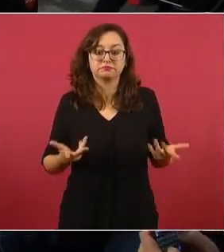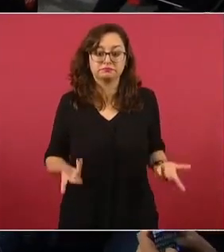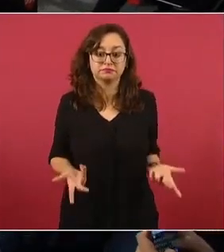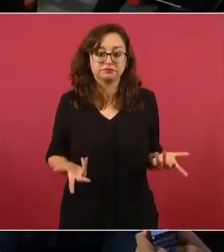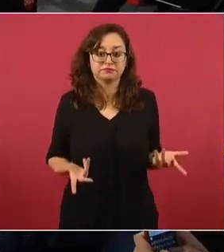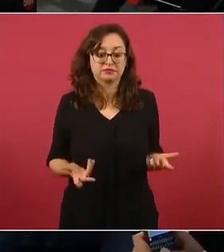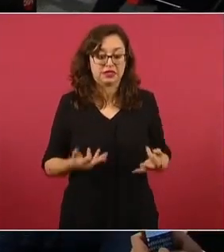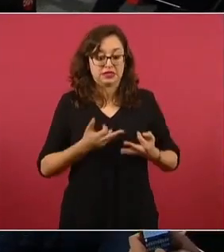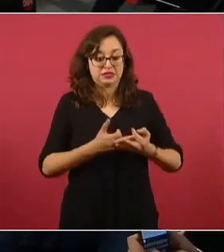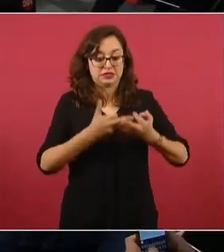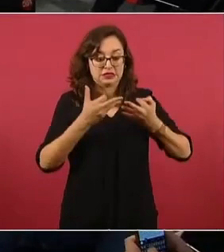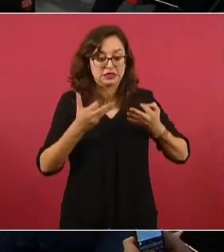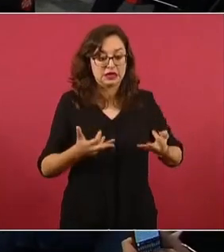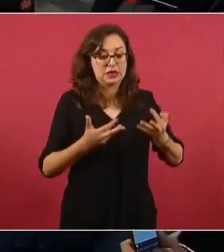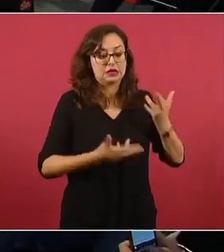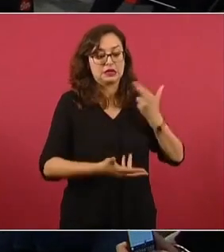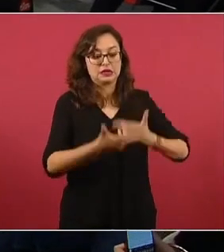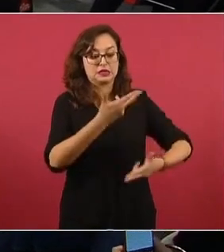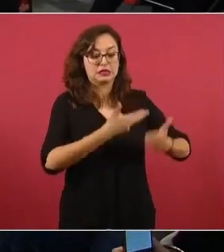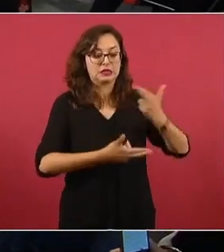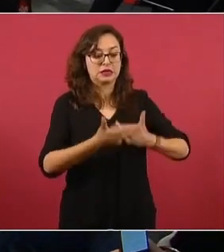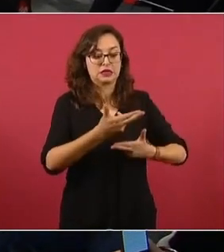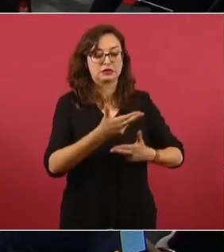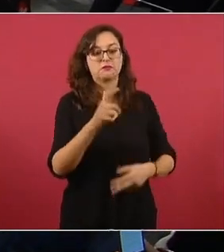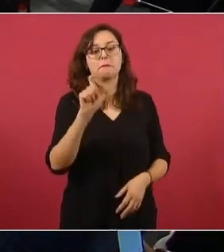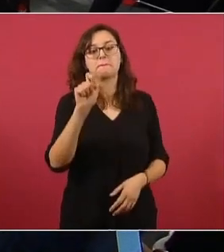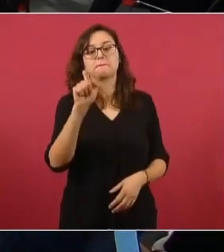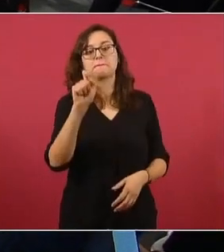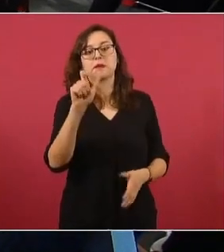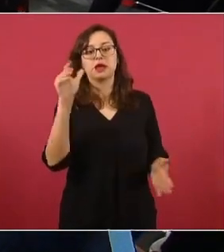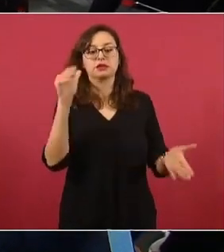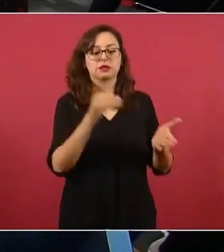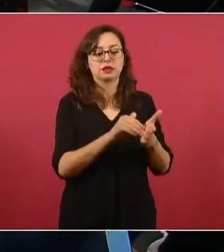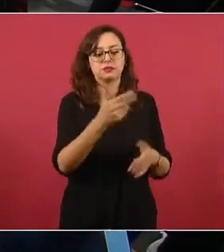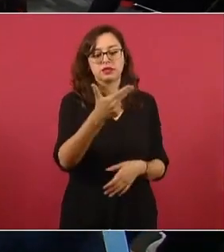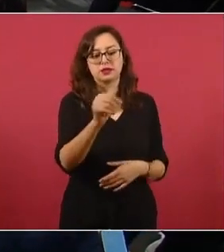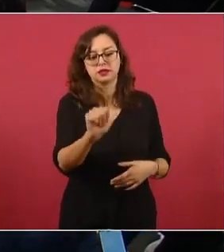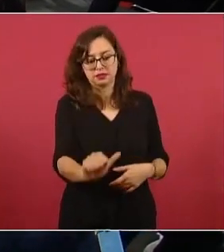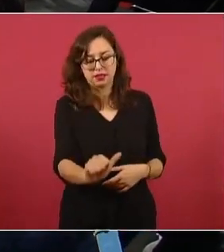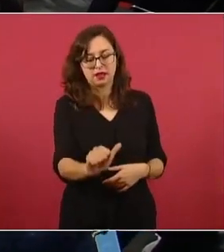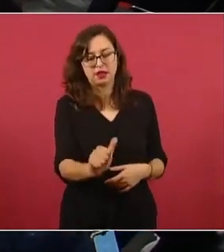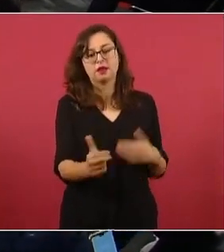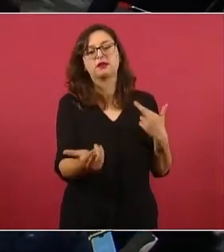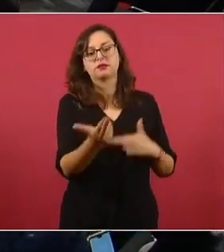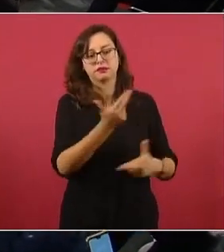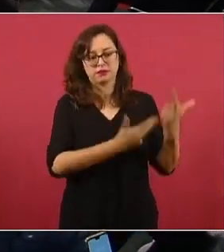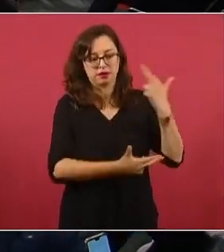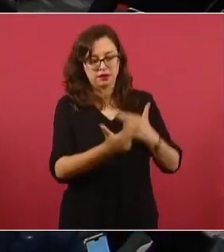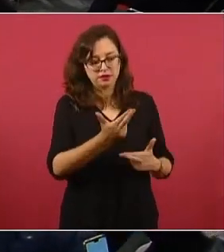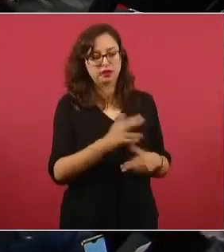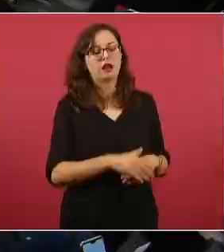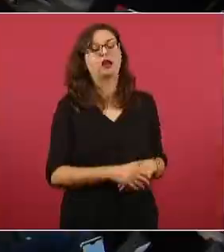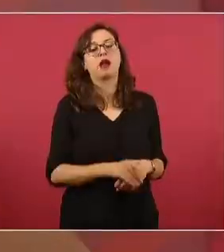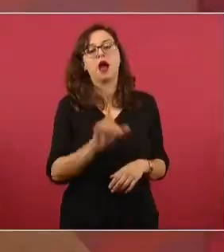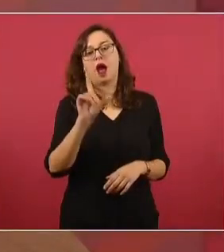devolviendo? Pues más de 20,000 hectáreas, el